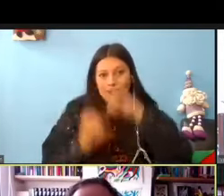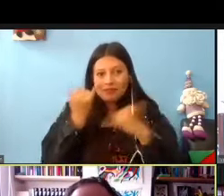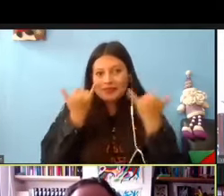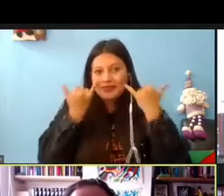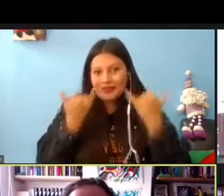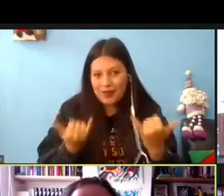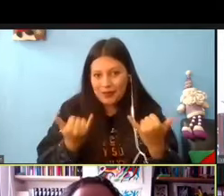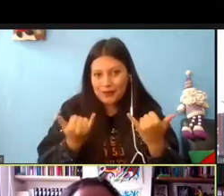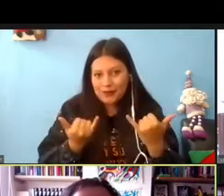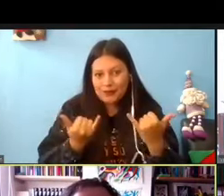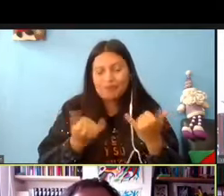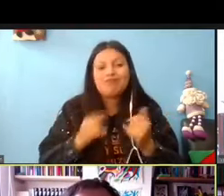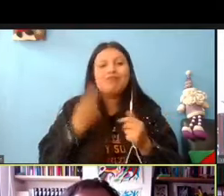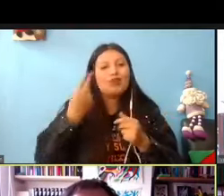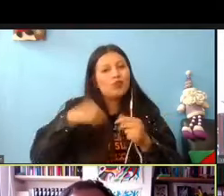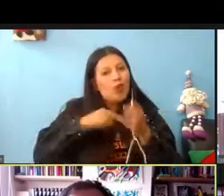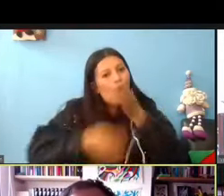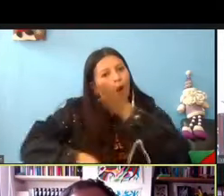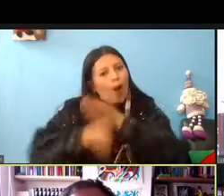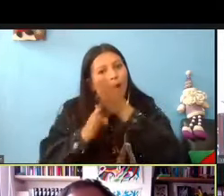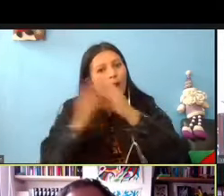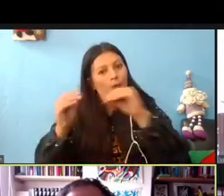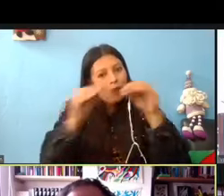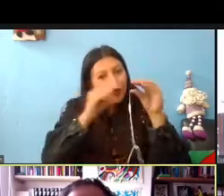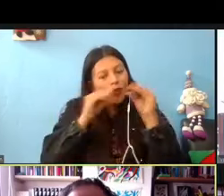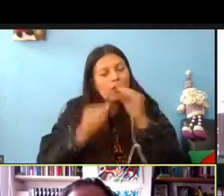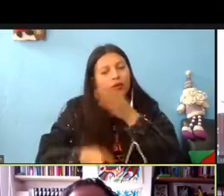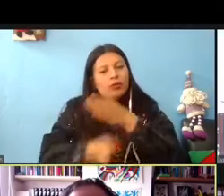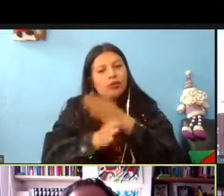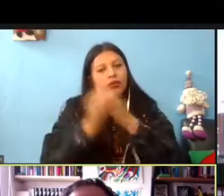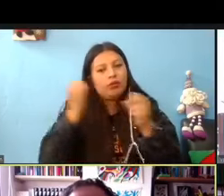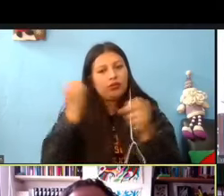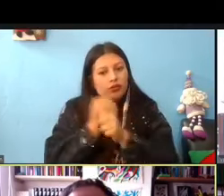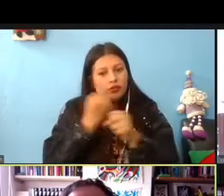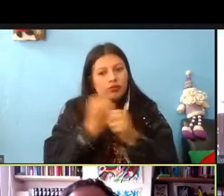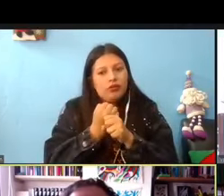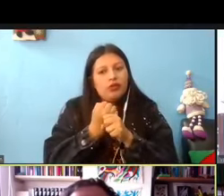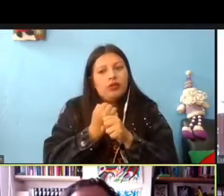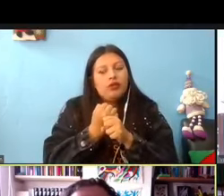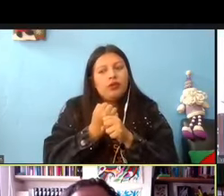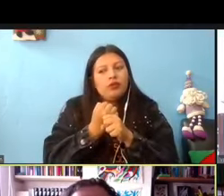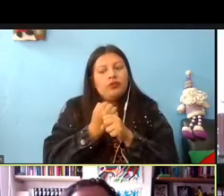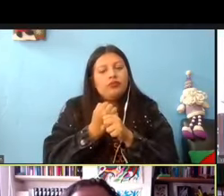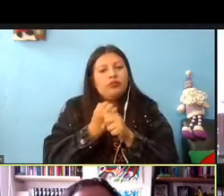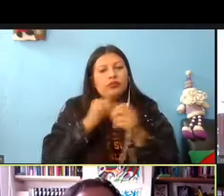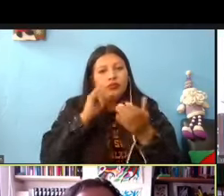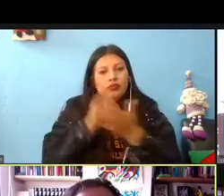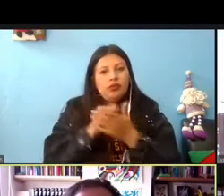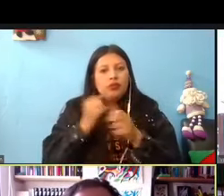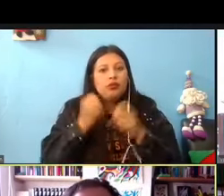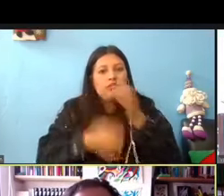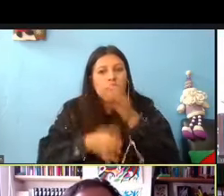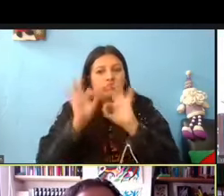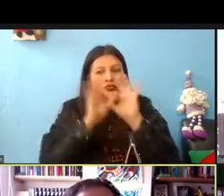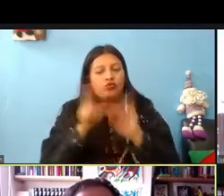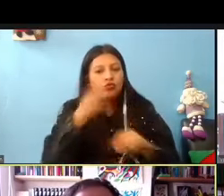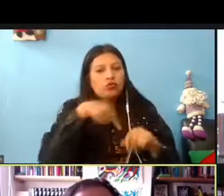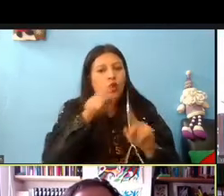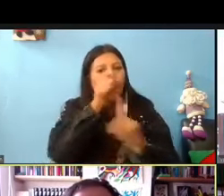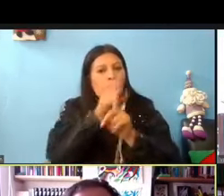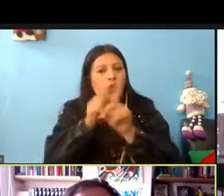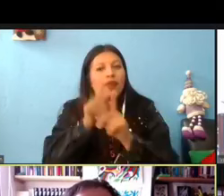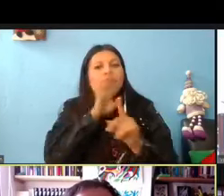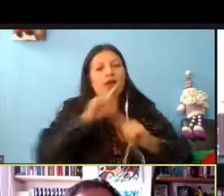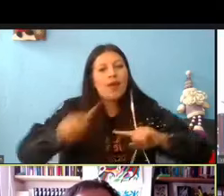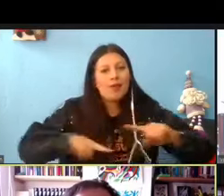acaba. Vamos a seguir conversando, vamos a seguir trabajando. El comité organizador y también las personas, los coordinadores de